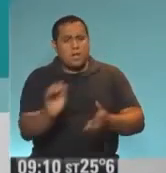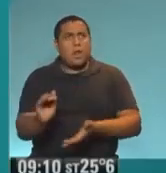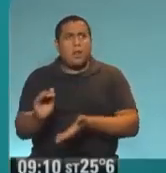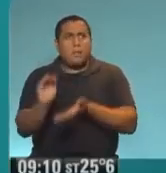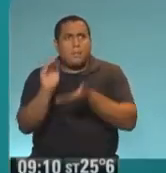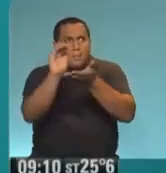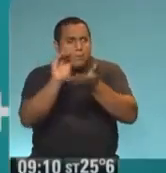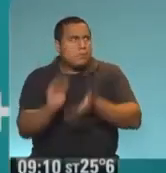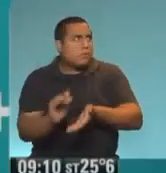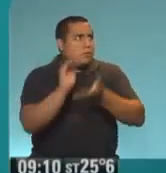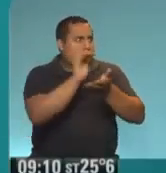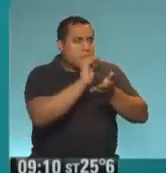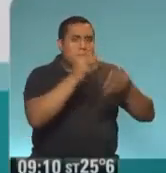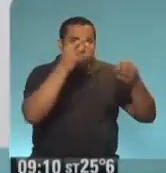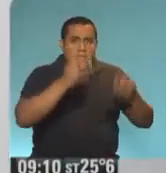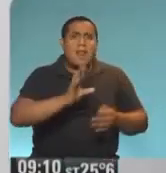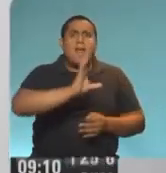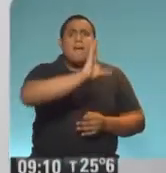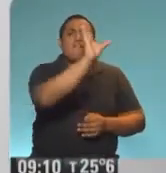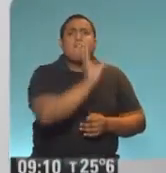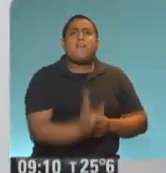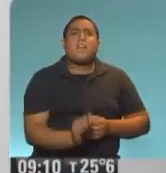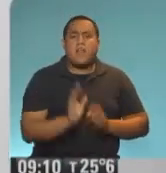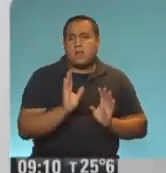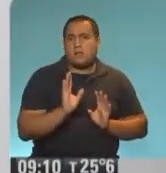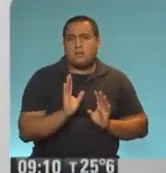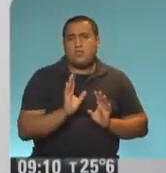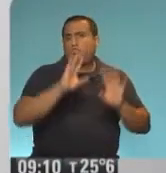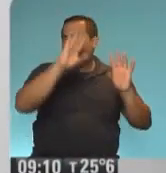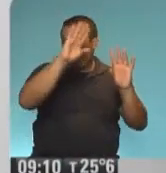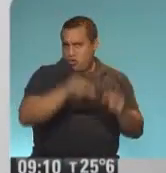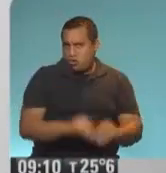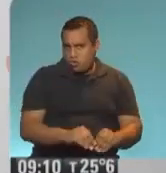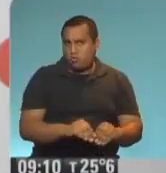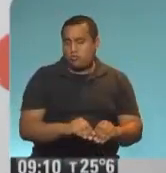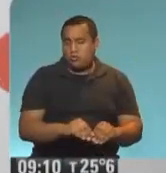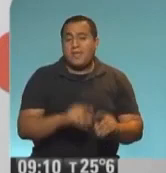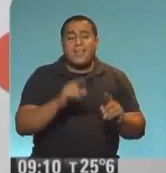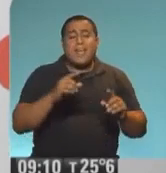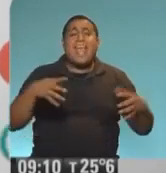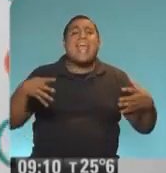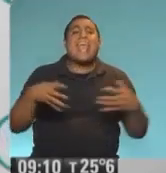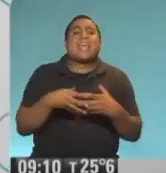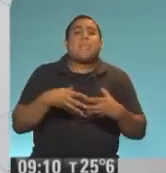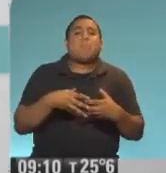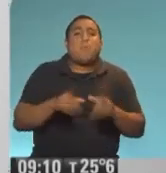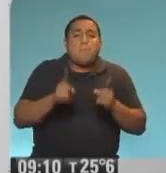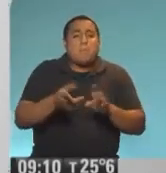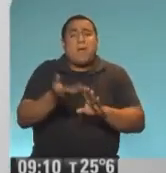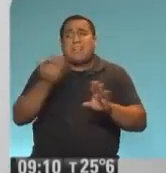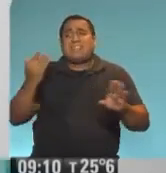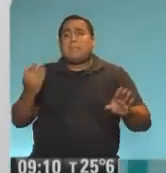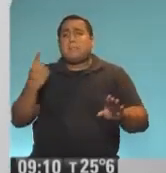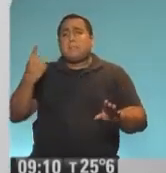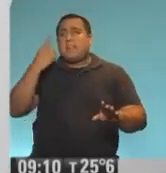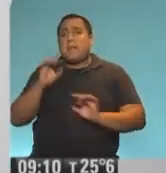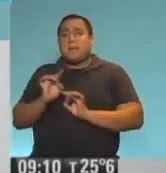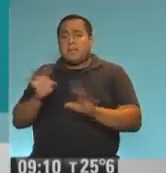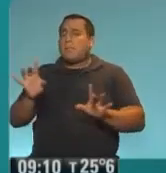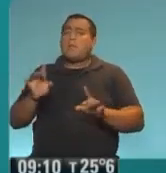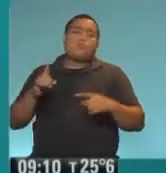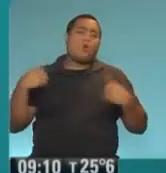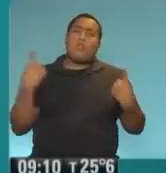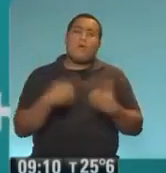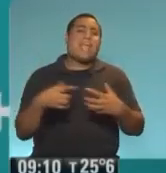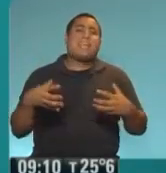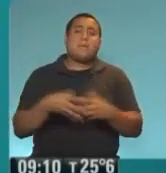con federalismo y con ese sentido de equipo que hemos tenido desde el primer día y que creo que es uno de los grandes éxitos, como digo